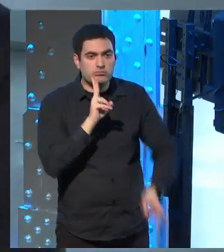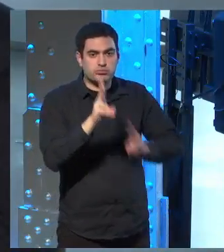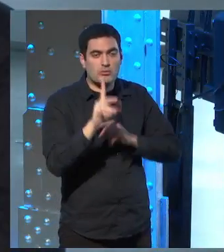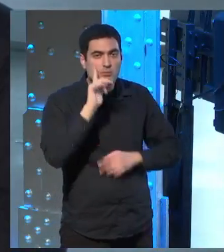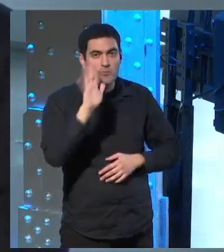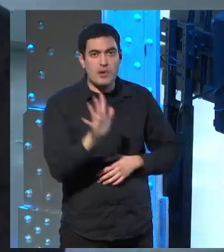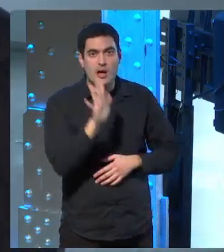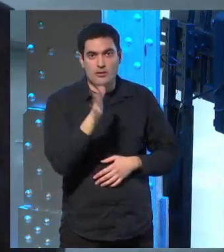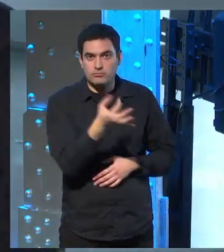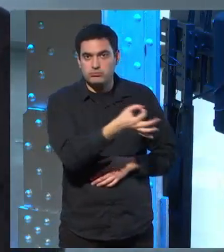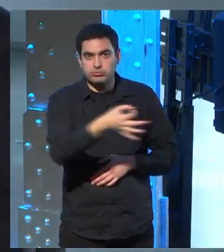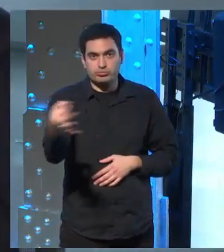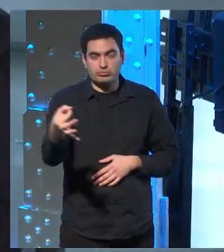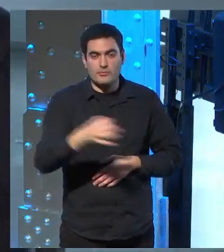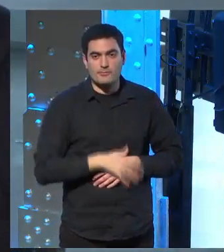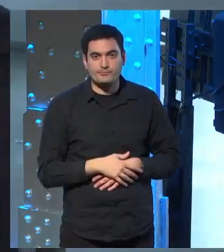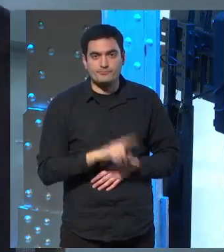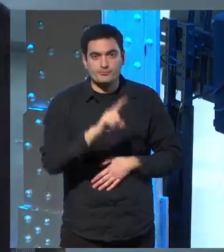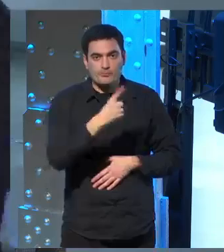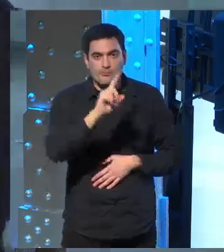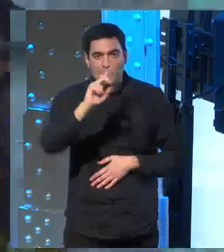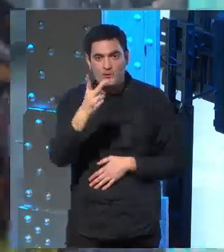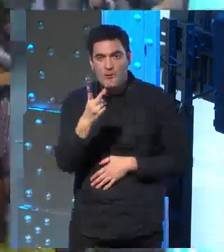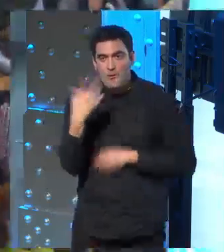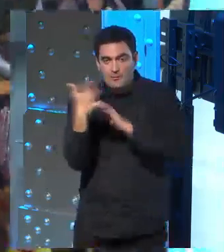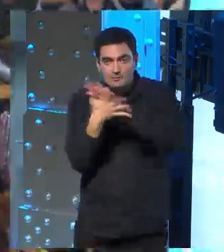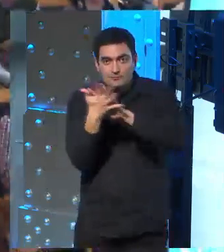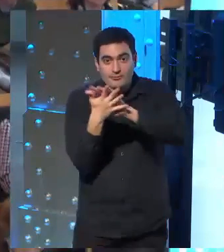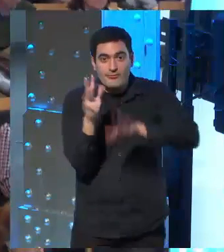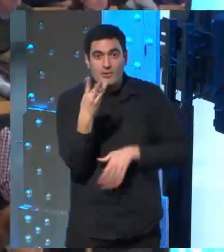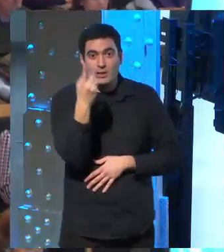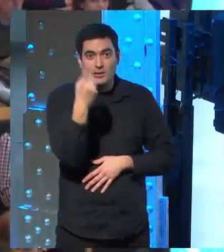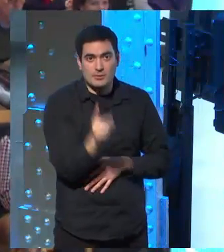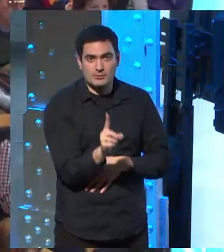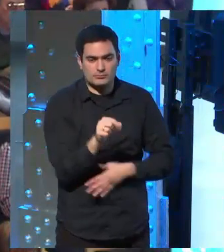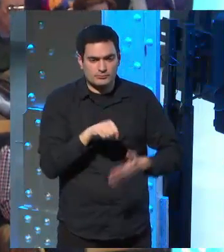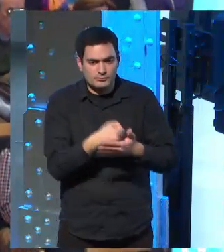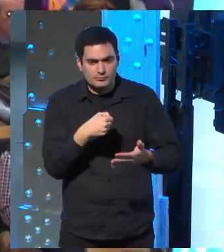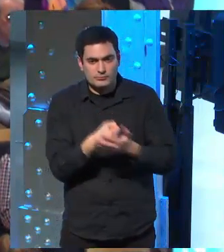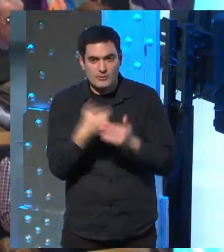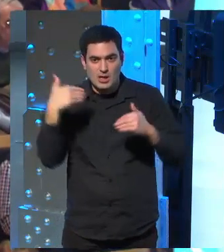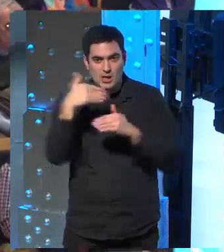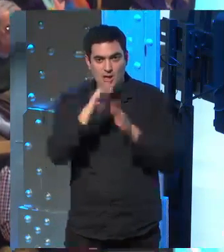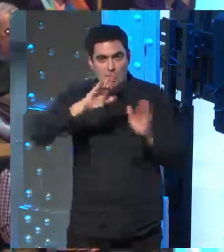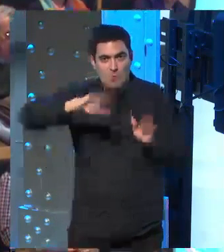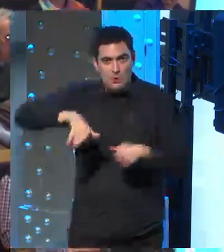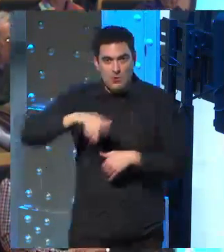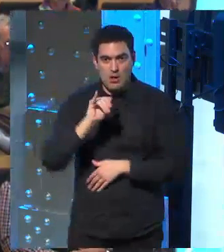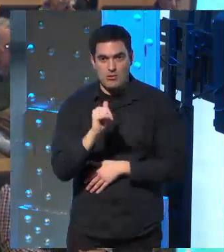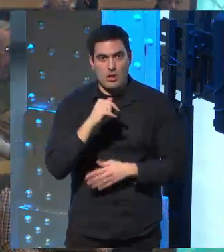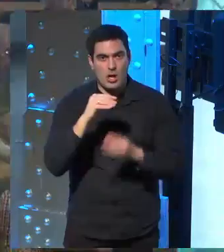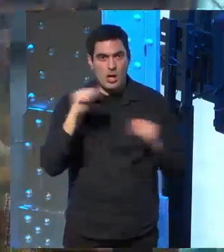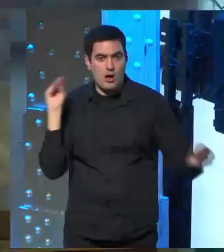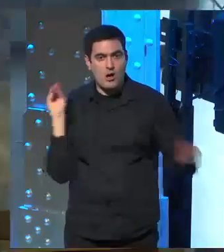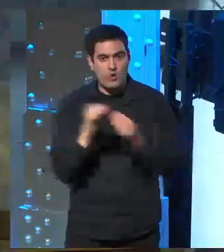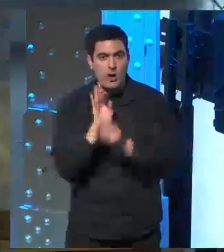a mí me parece una obra maestra, pero me parece una obra maestra el primero, el segundo, y como hablamos del tercero, pues le dedicaremos especial atención a este último, pero estoy muy de acuerdo con lo